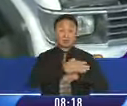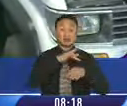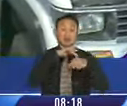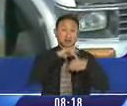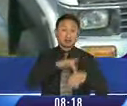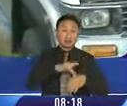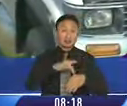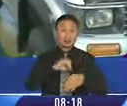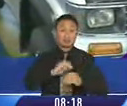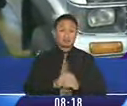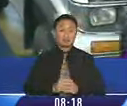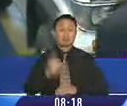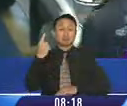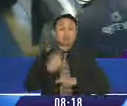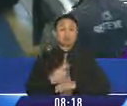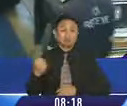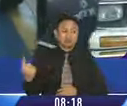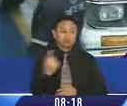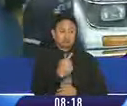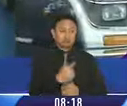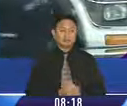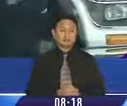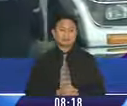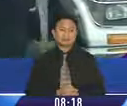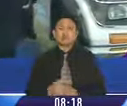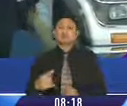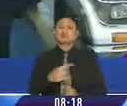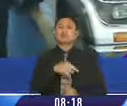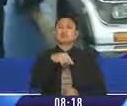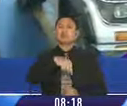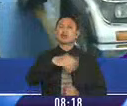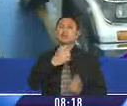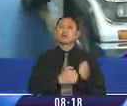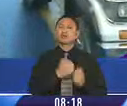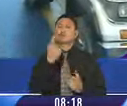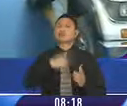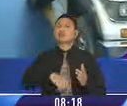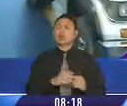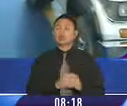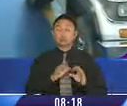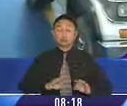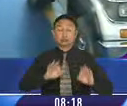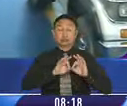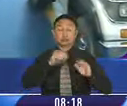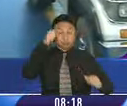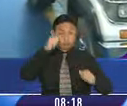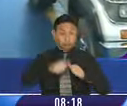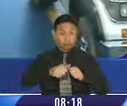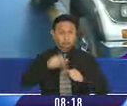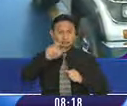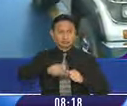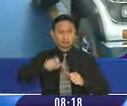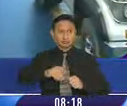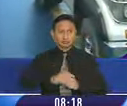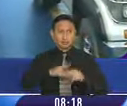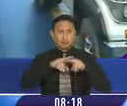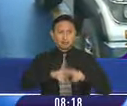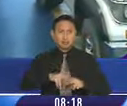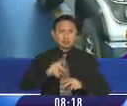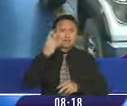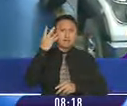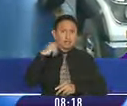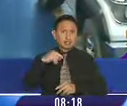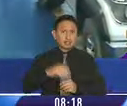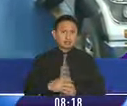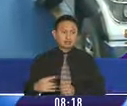y se acerque el día y la hora establecida. ¿Cuál es el problema que han tenido hasta el momento? Es importante recordar a los usuarios que verifiquen la fecha de